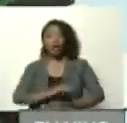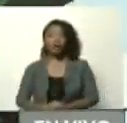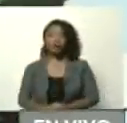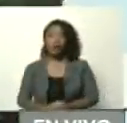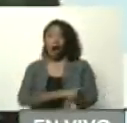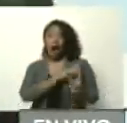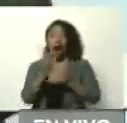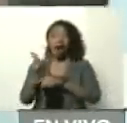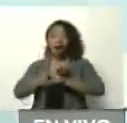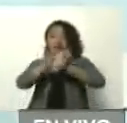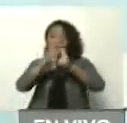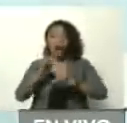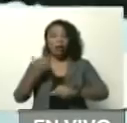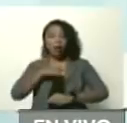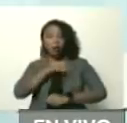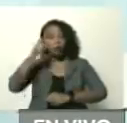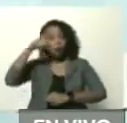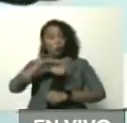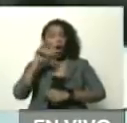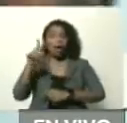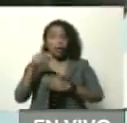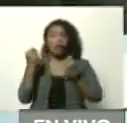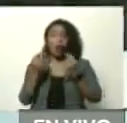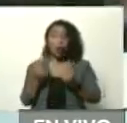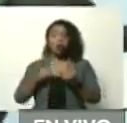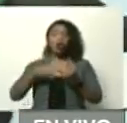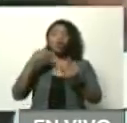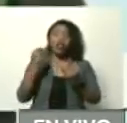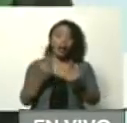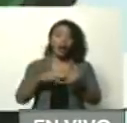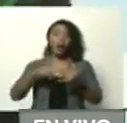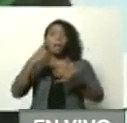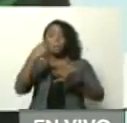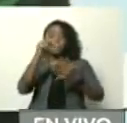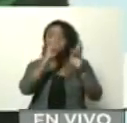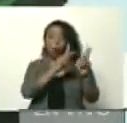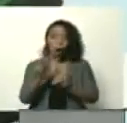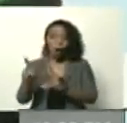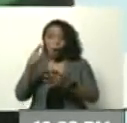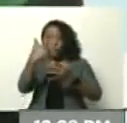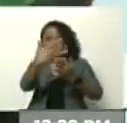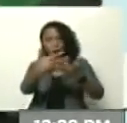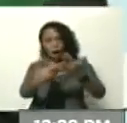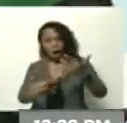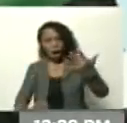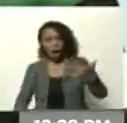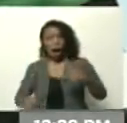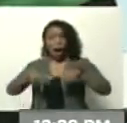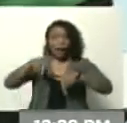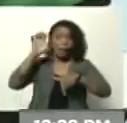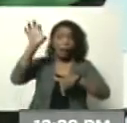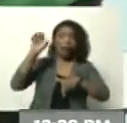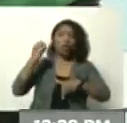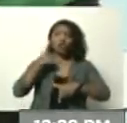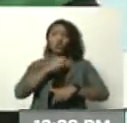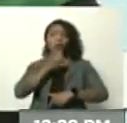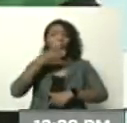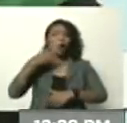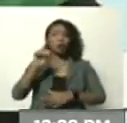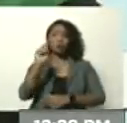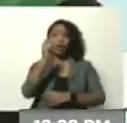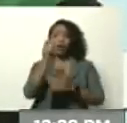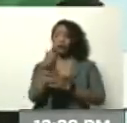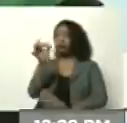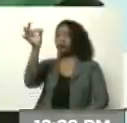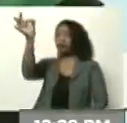y allí estaba la felicidad de nuestro pueblo y había recursos y había dinero y había programa este país no dábamos el lujo de entregarle la llave de